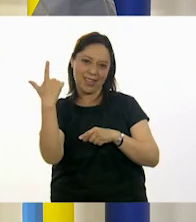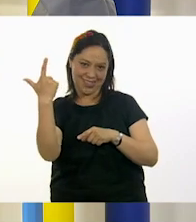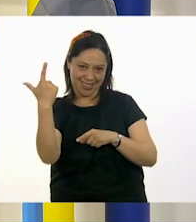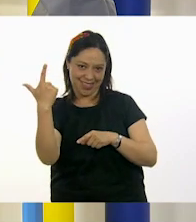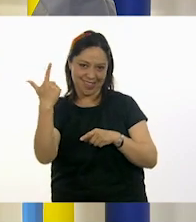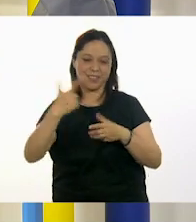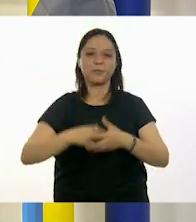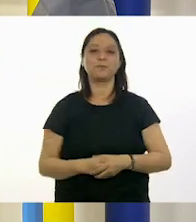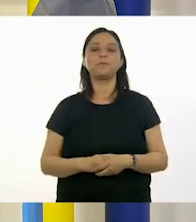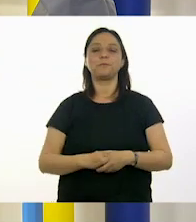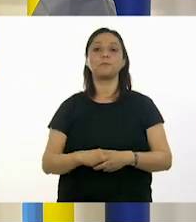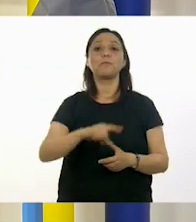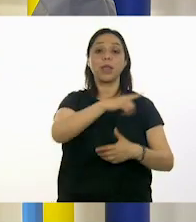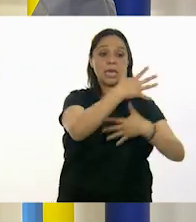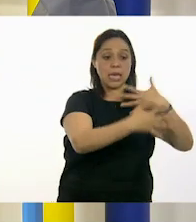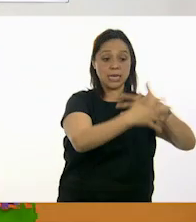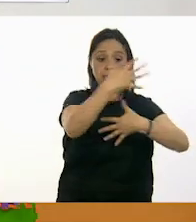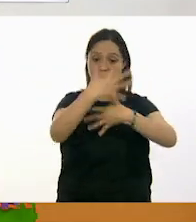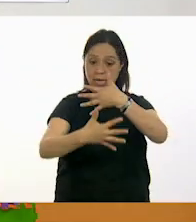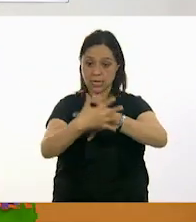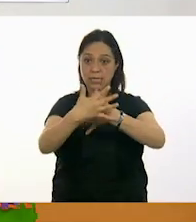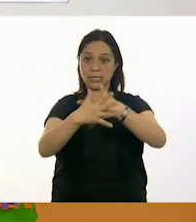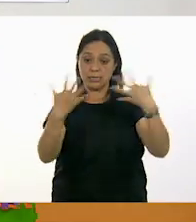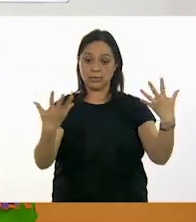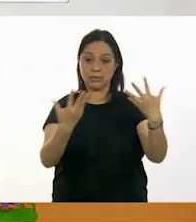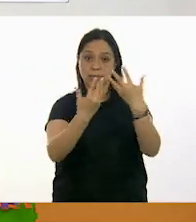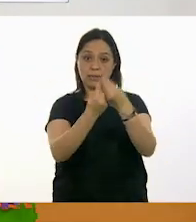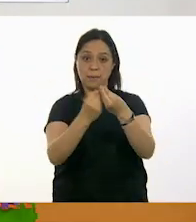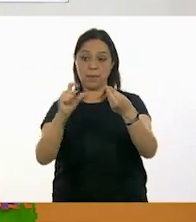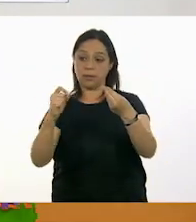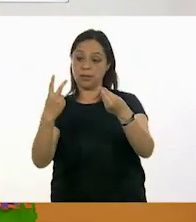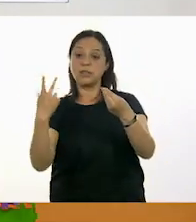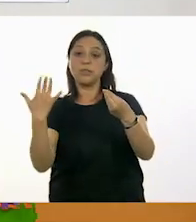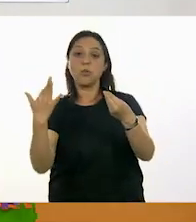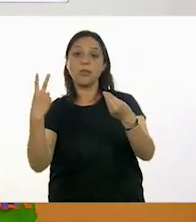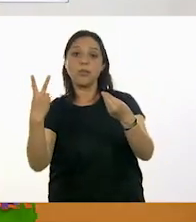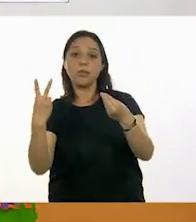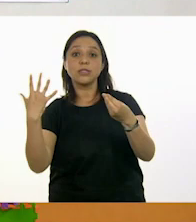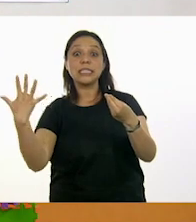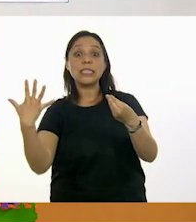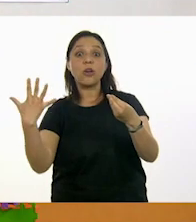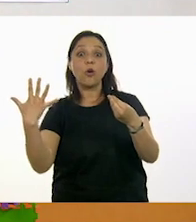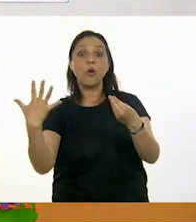57. 15 más 15, 30 más 22, 52. Más 5,